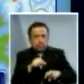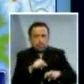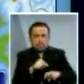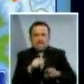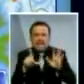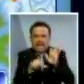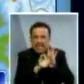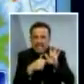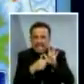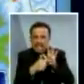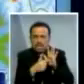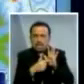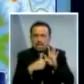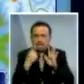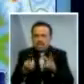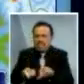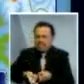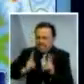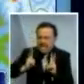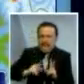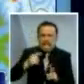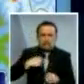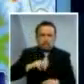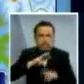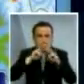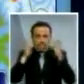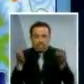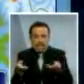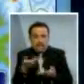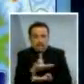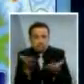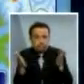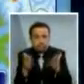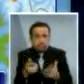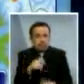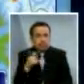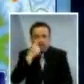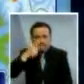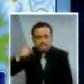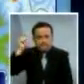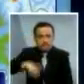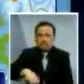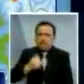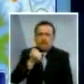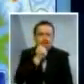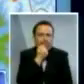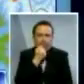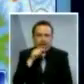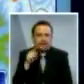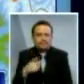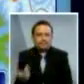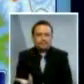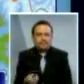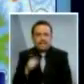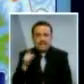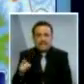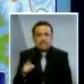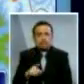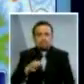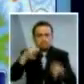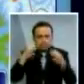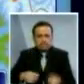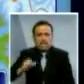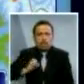la ley, de la aplicación del derecho en democracia, es un fallo profundamente equivocado, porque esta es conducta terrorista, y